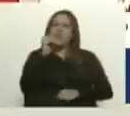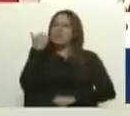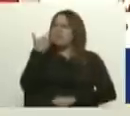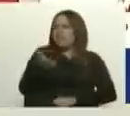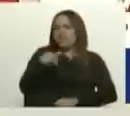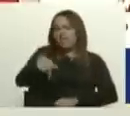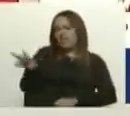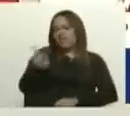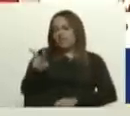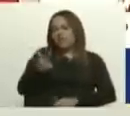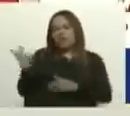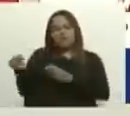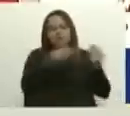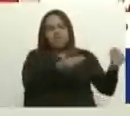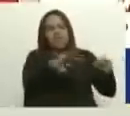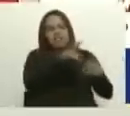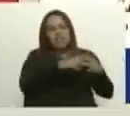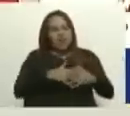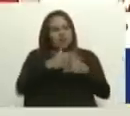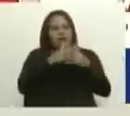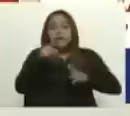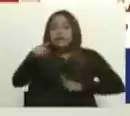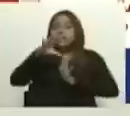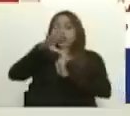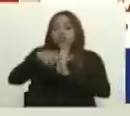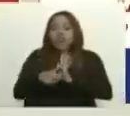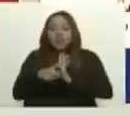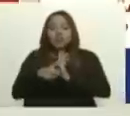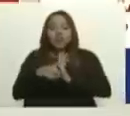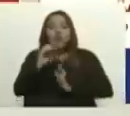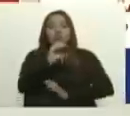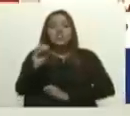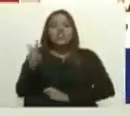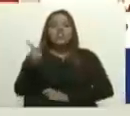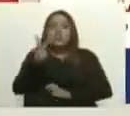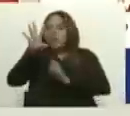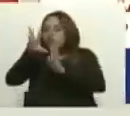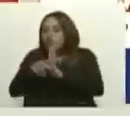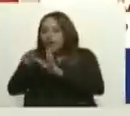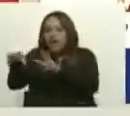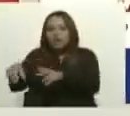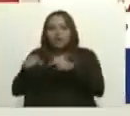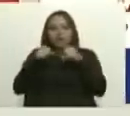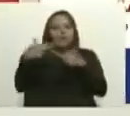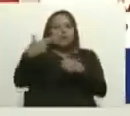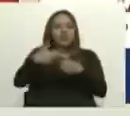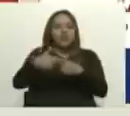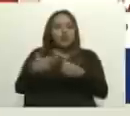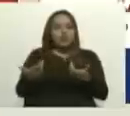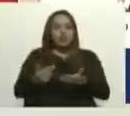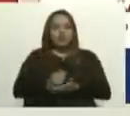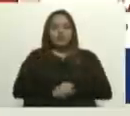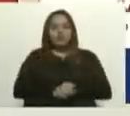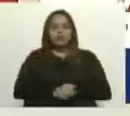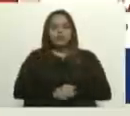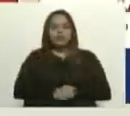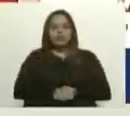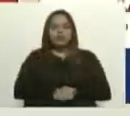Robado. De allá del oriente de Venezuela robaron. ¿Cómo que se llama esa? Guanoco, ¿qué se